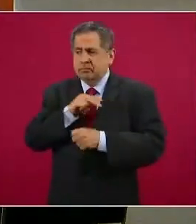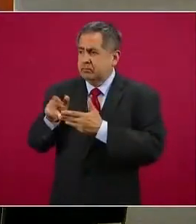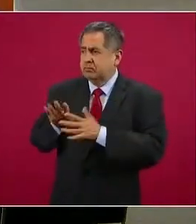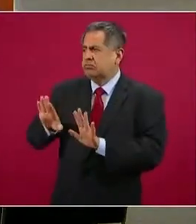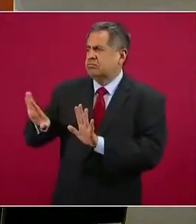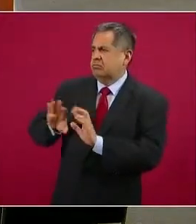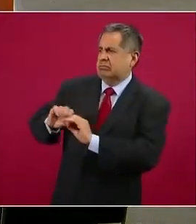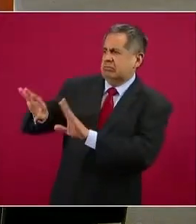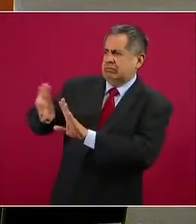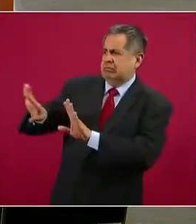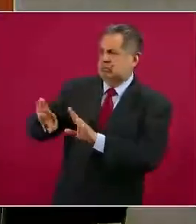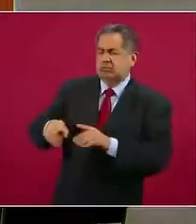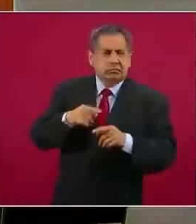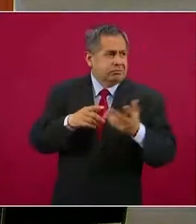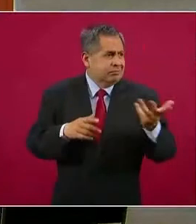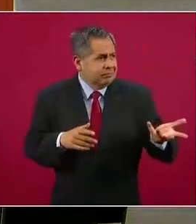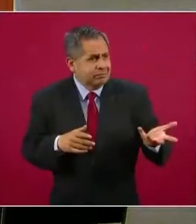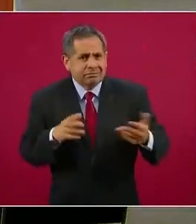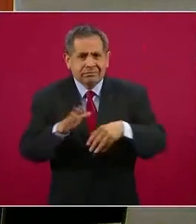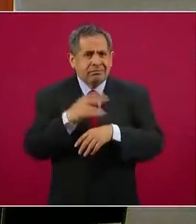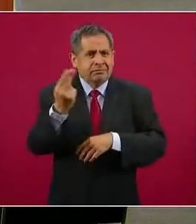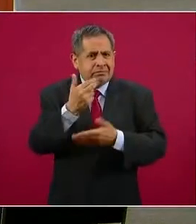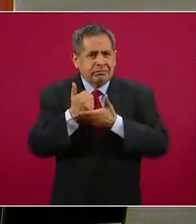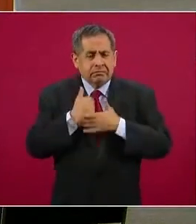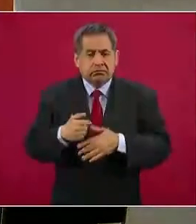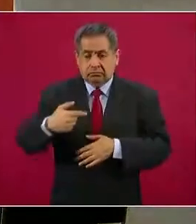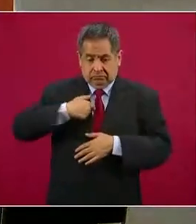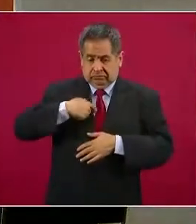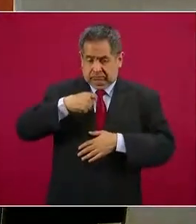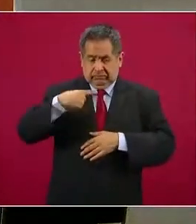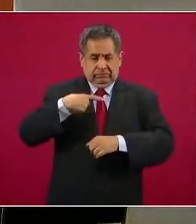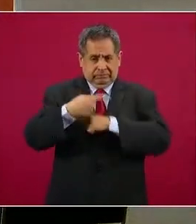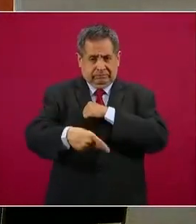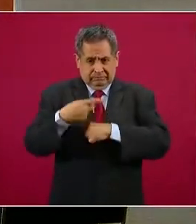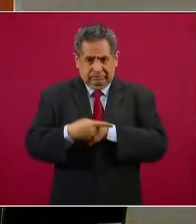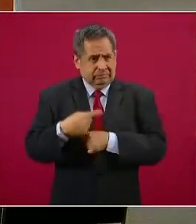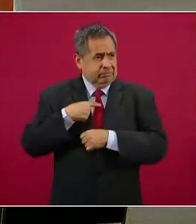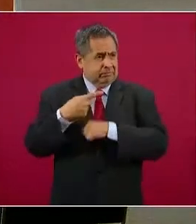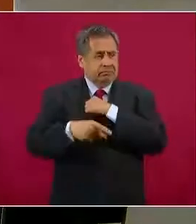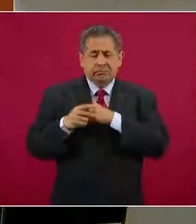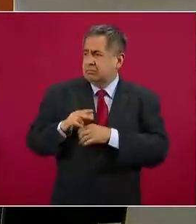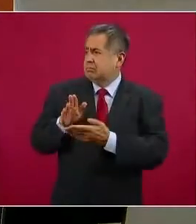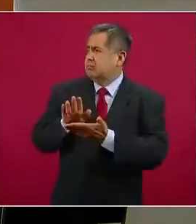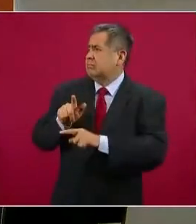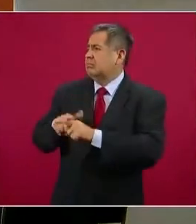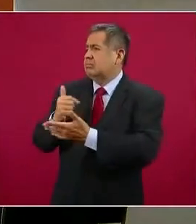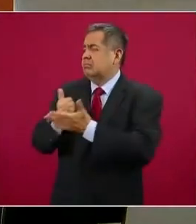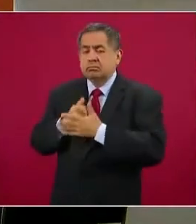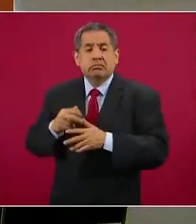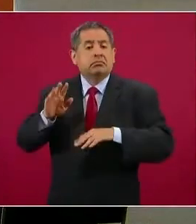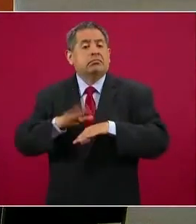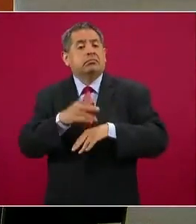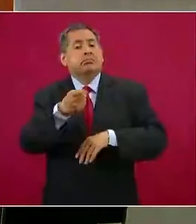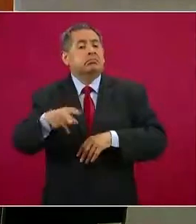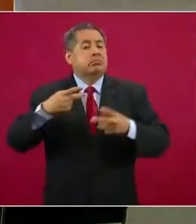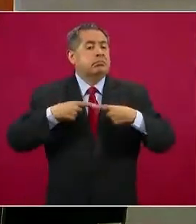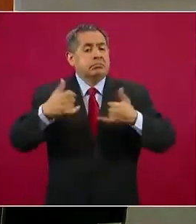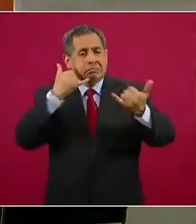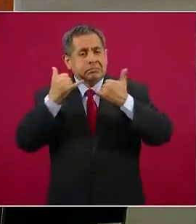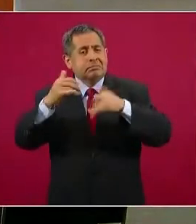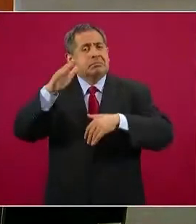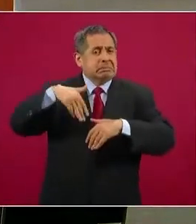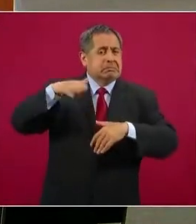al campamento. Yo pedí ayuda porque yo estaba en peligro, mi persona también, porque la gente me habló, venga señora